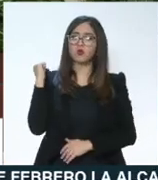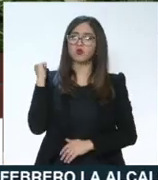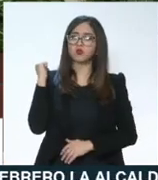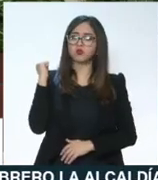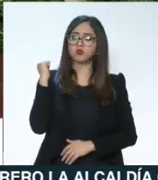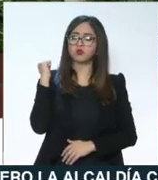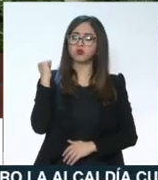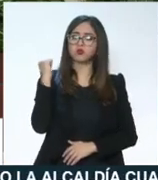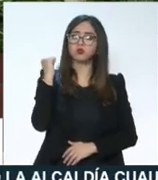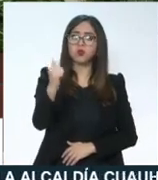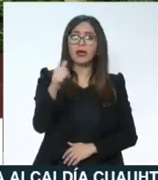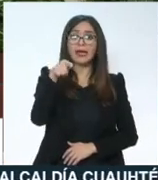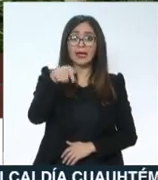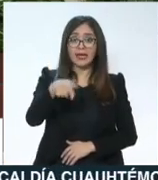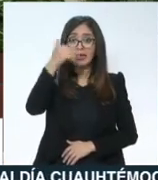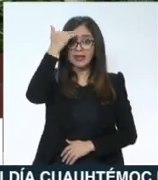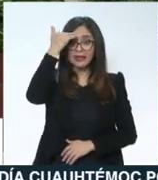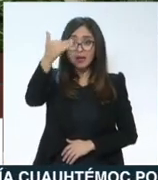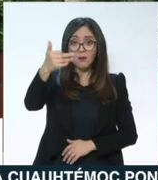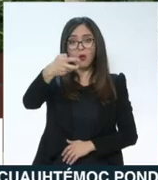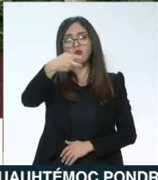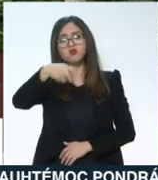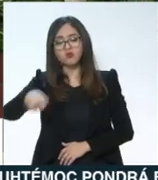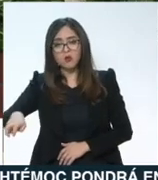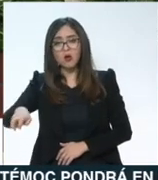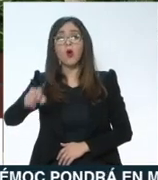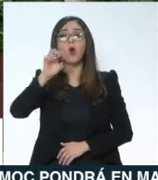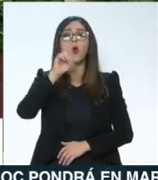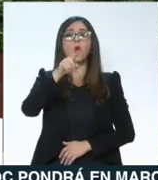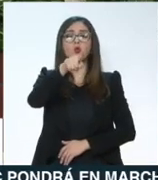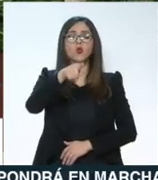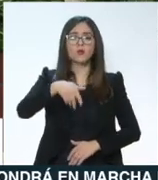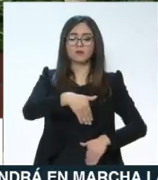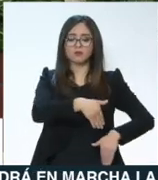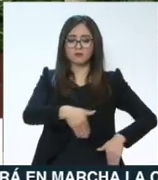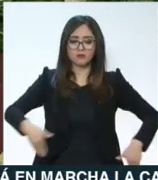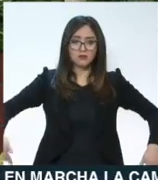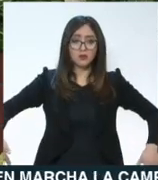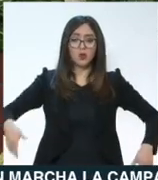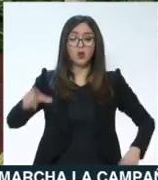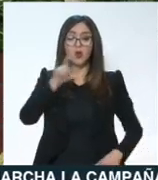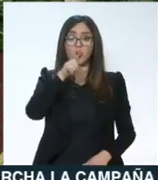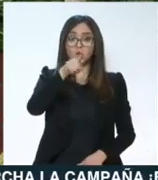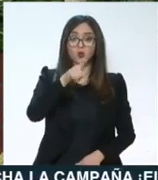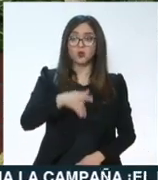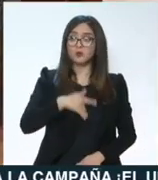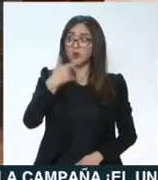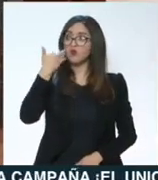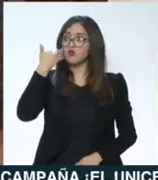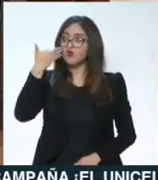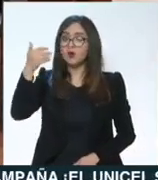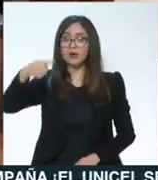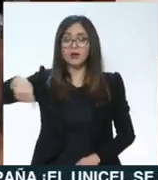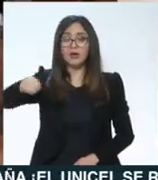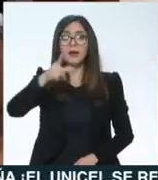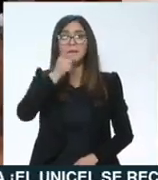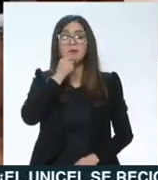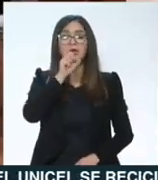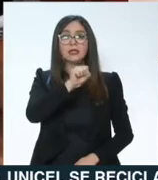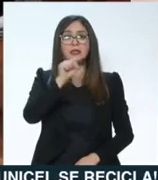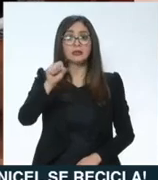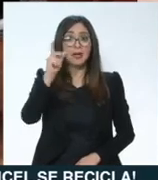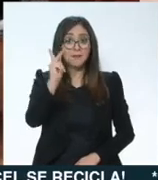la siguiente estación. No, si te encuentras en un andén, pasillo, etcétera, en cuanto tú ubiques al elemento de la Secretaría de Seguridad